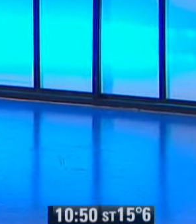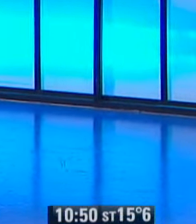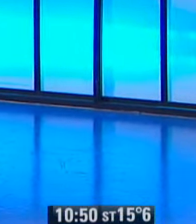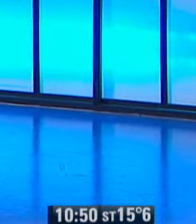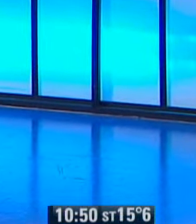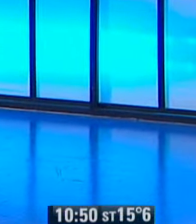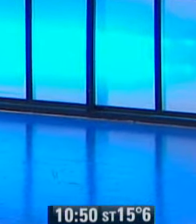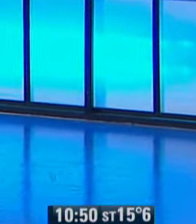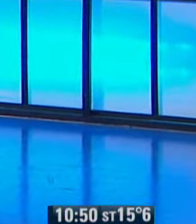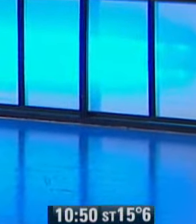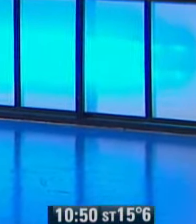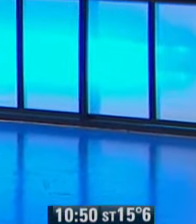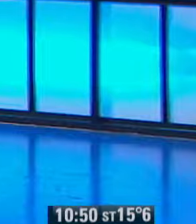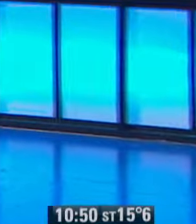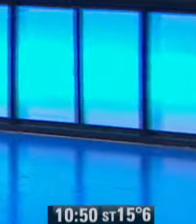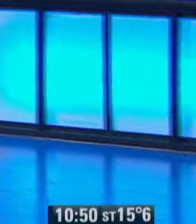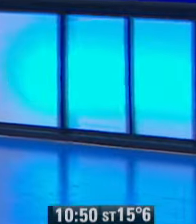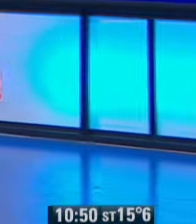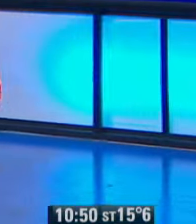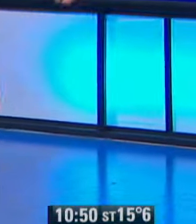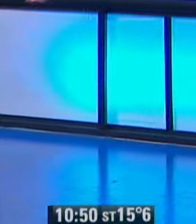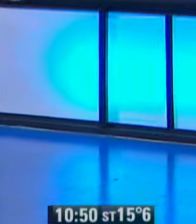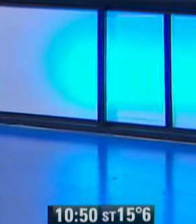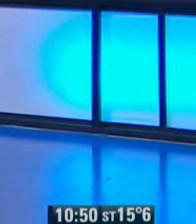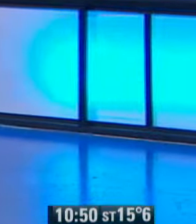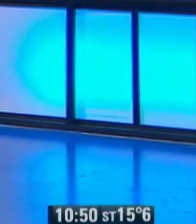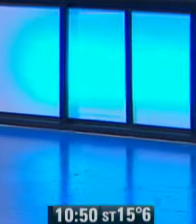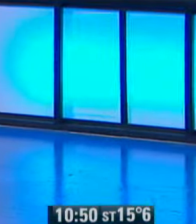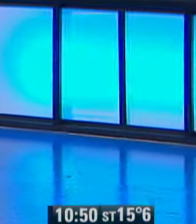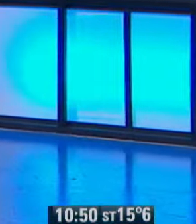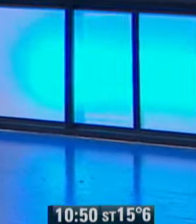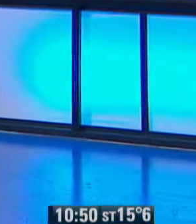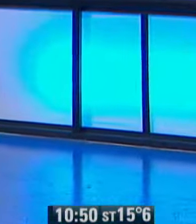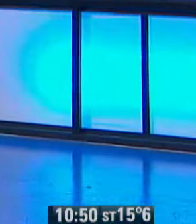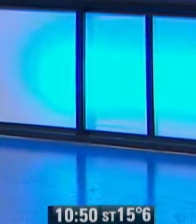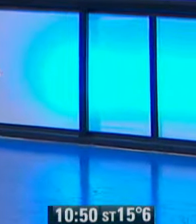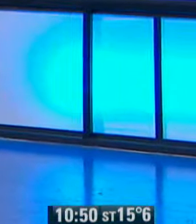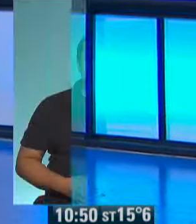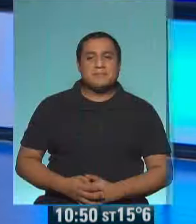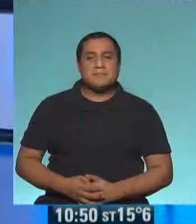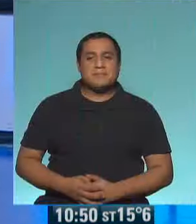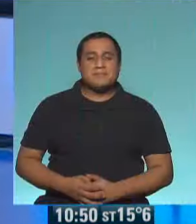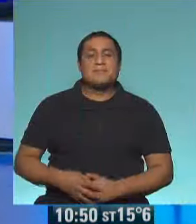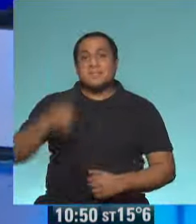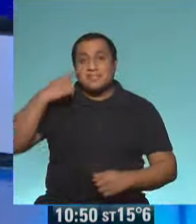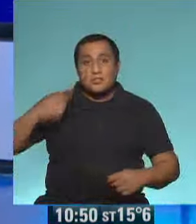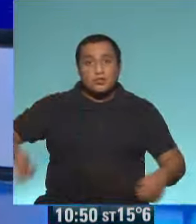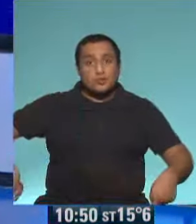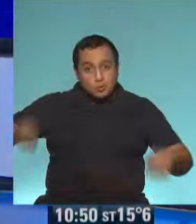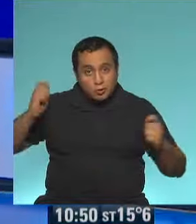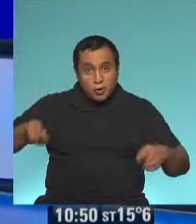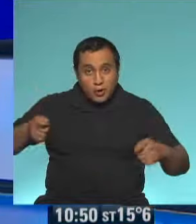¡Ay, todo despejado! Yo estaba haciendo unas señas acá para preparar. Bueno, ya estamos listos. Ya estamos listos. Ahí en casa tienen la soga. Vamos a arrancar con la clase de